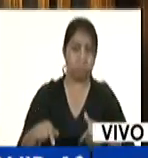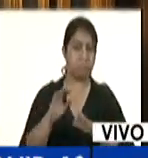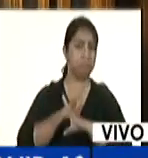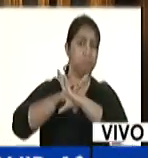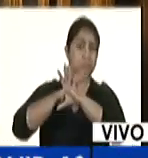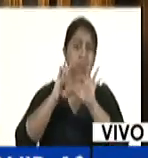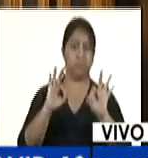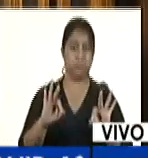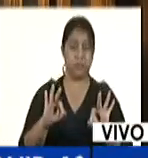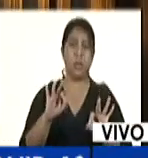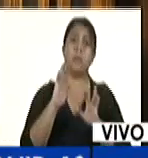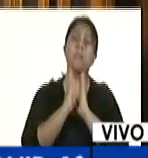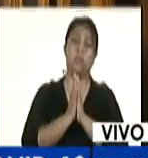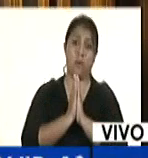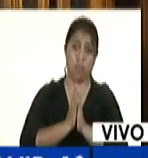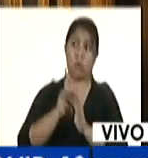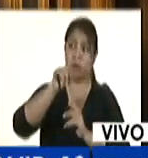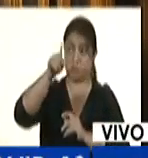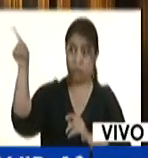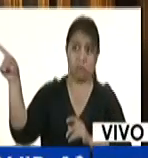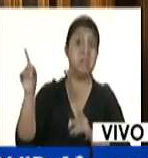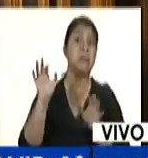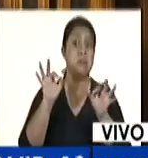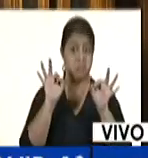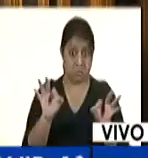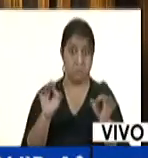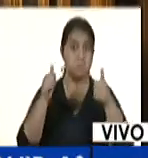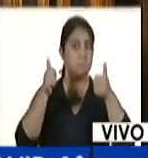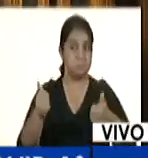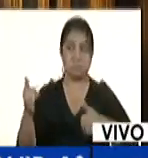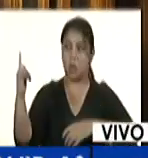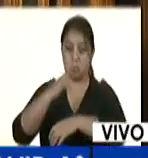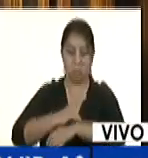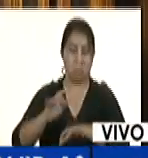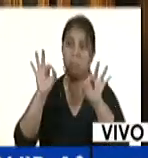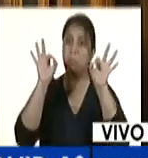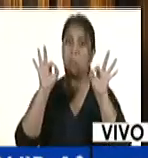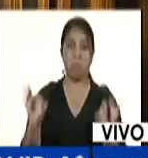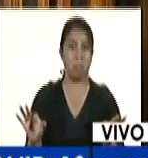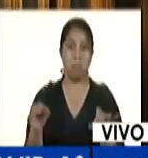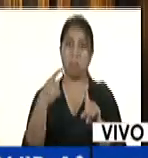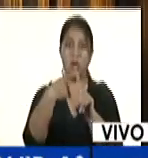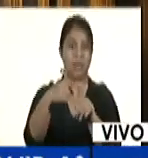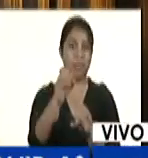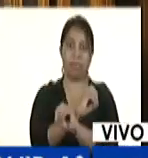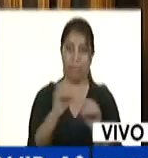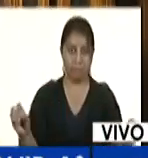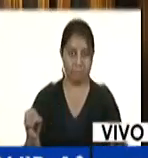nos asegurara que efectivamente venían libres de coronavirus.